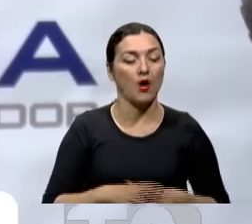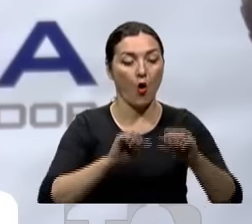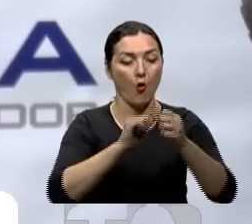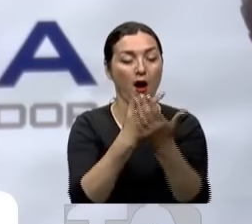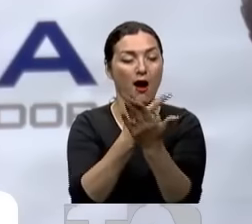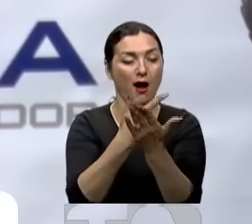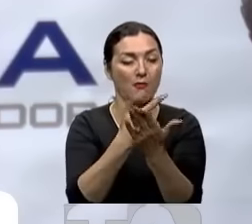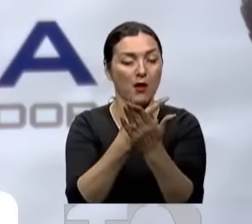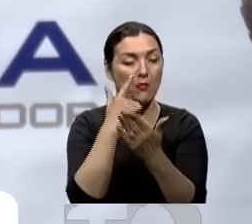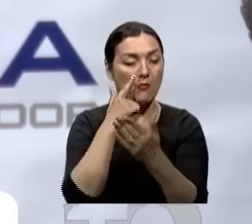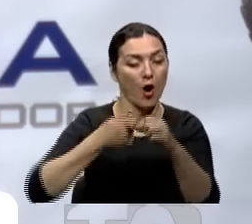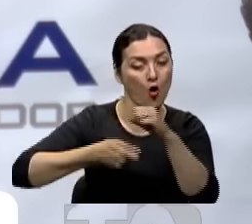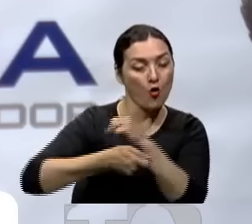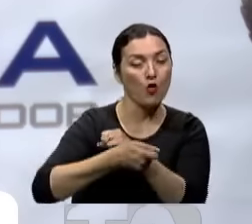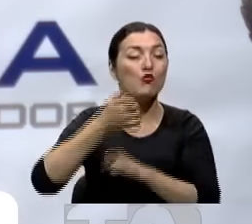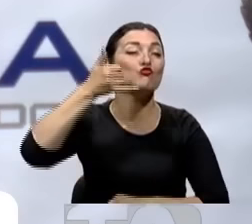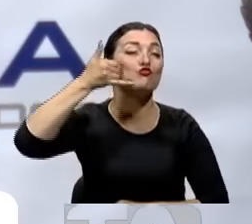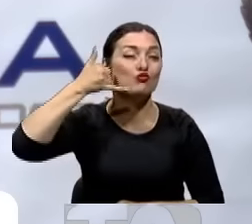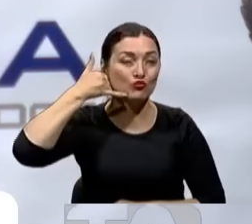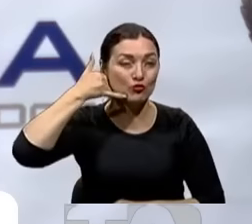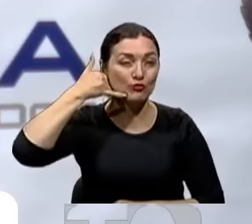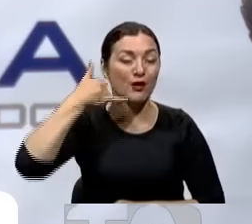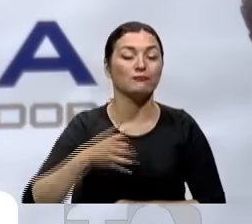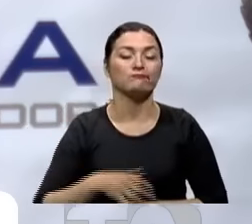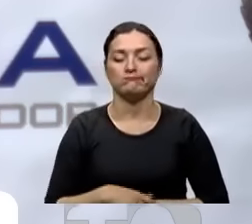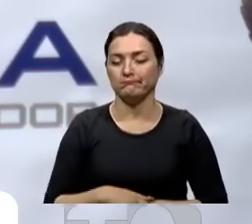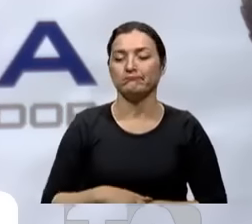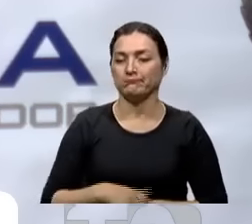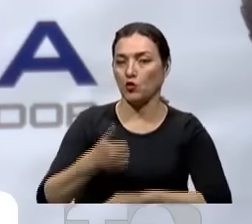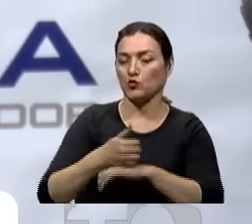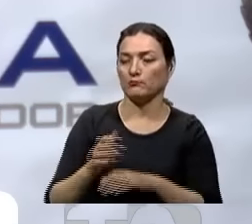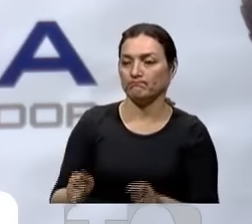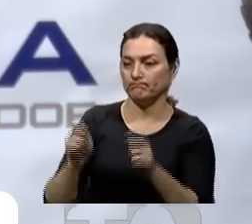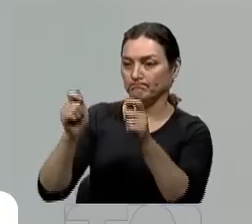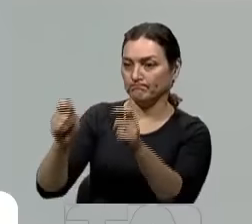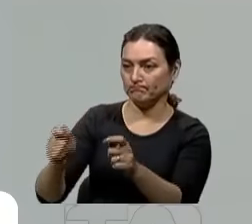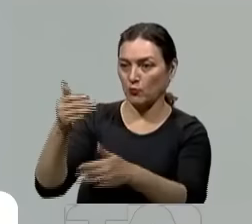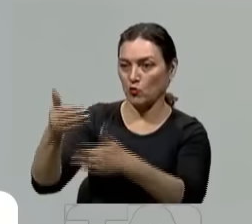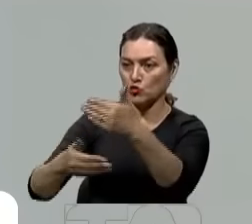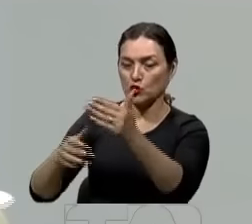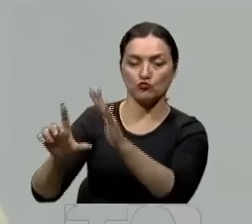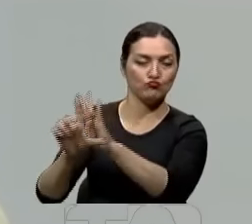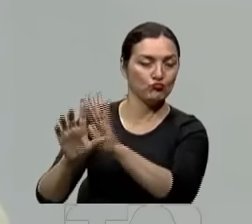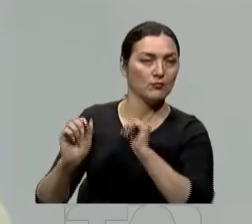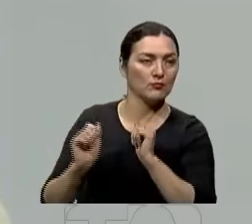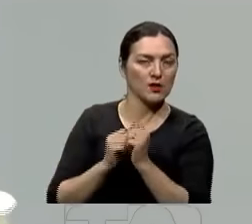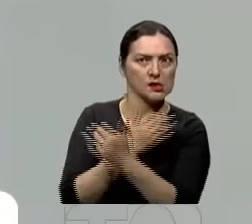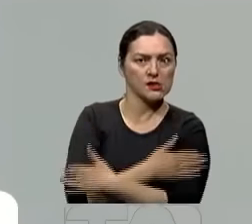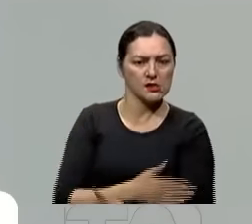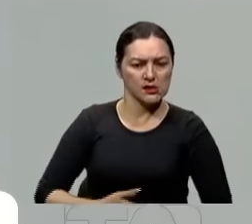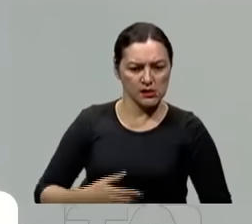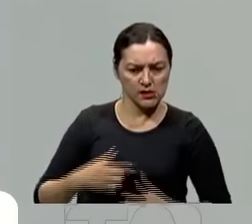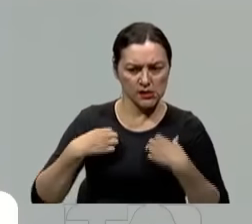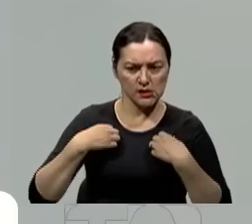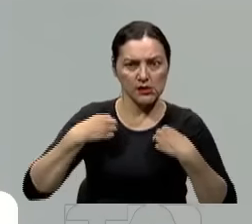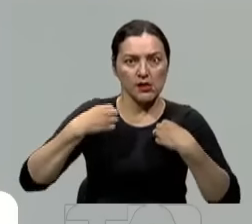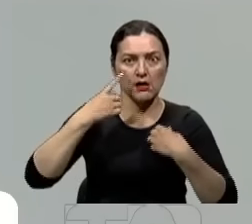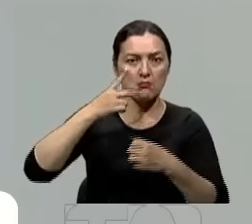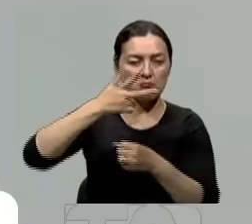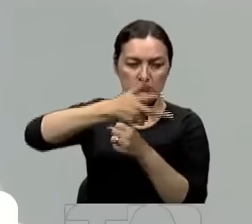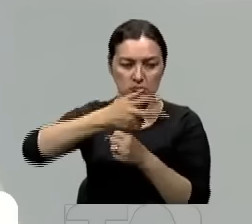blancas y un terminal móvil. Indicios entregados a la autoridad para procedimientos legales. Se les encontró prendas que anteriormente se les observaban